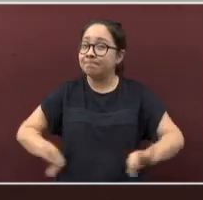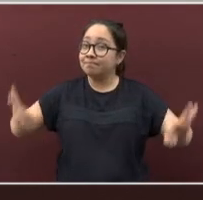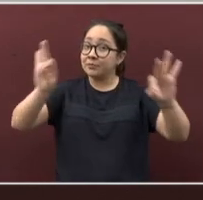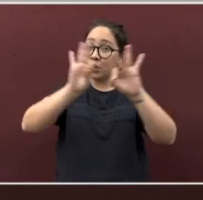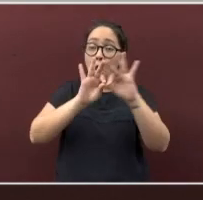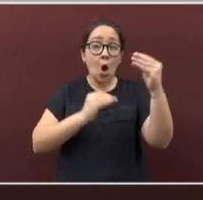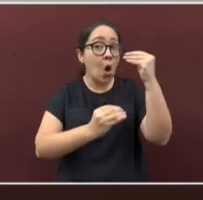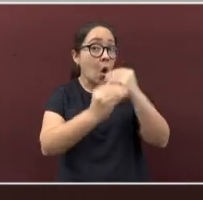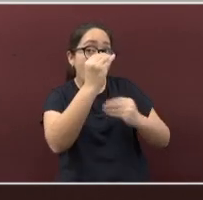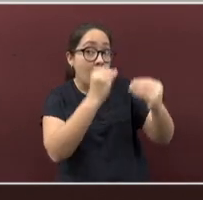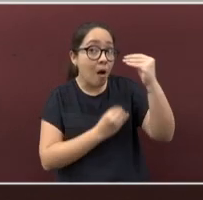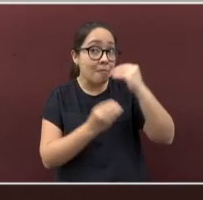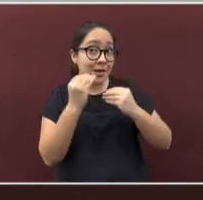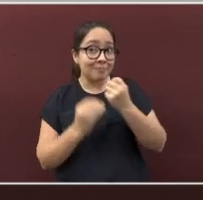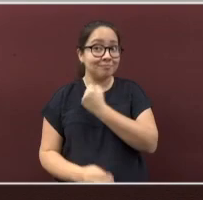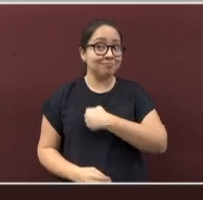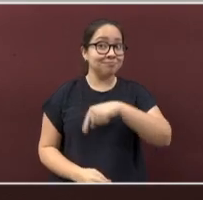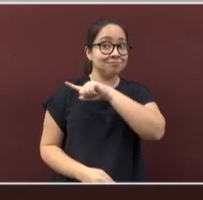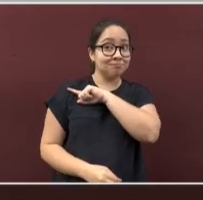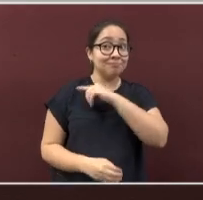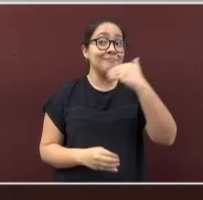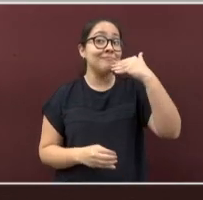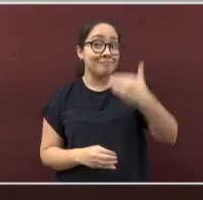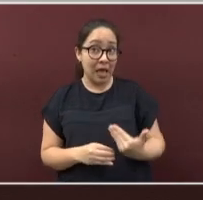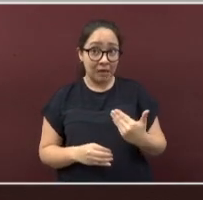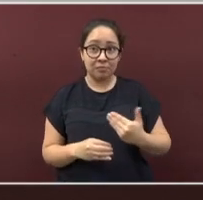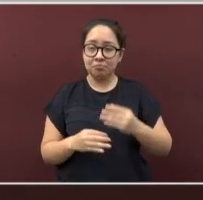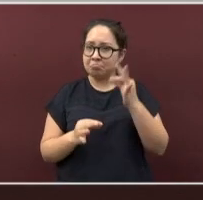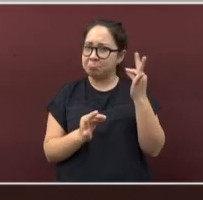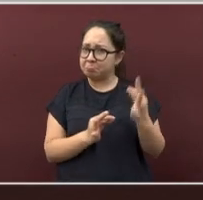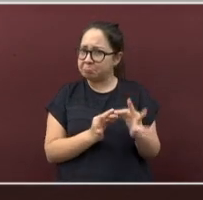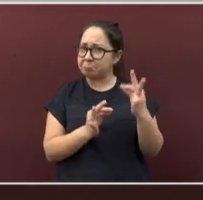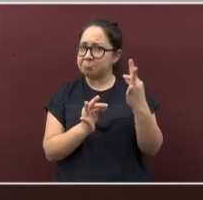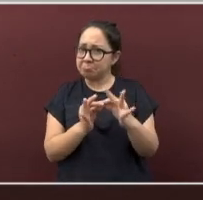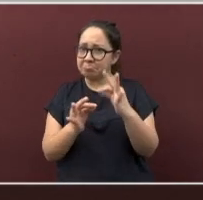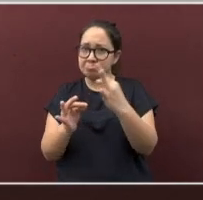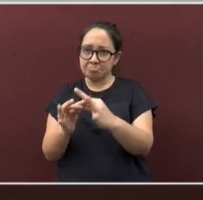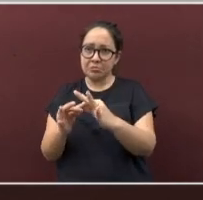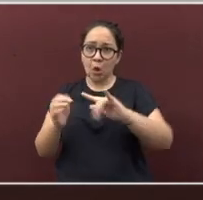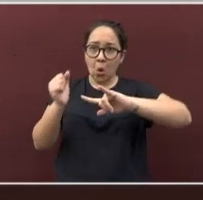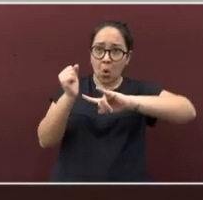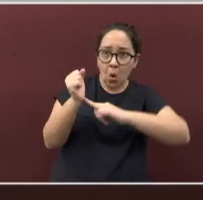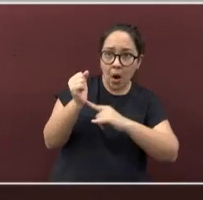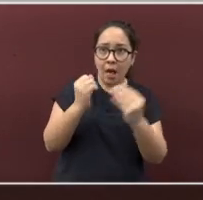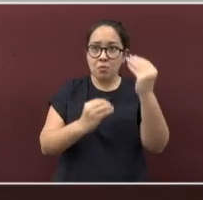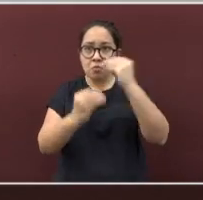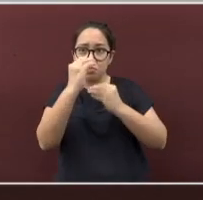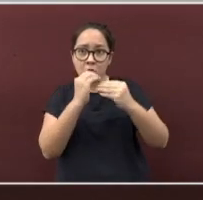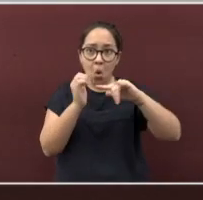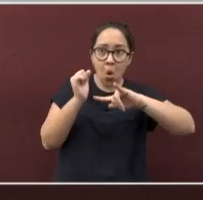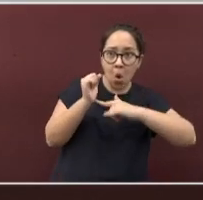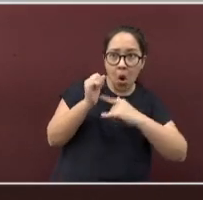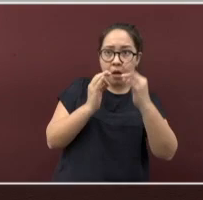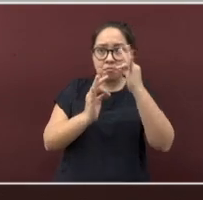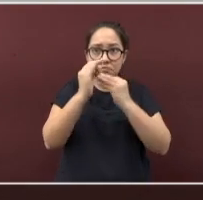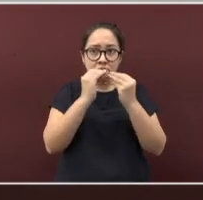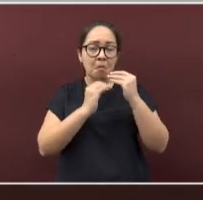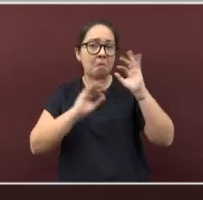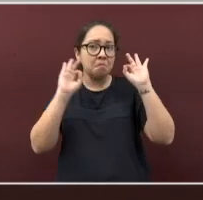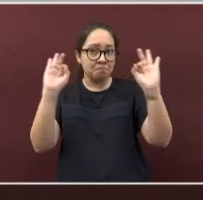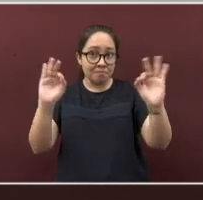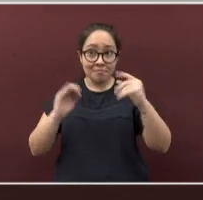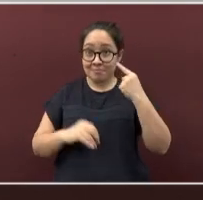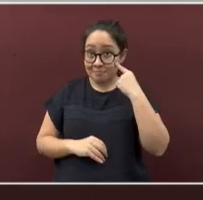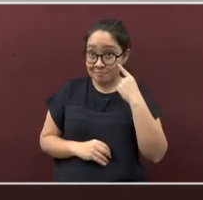sana en horarios bien definidos la alimentación adecuada familia veracruzana para